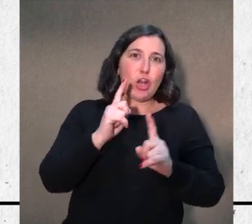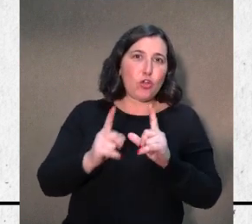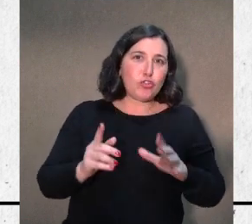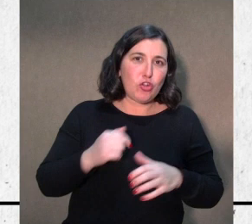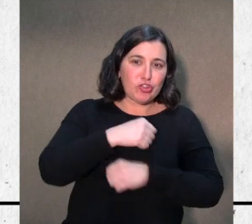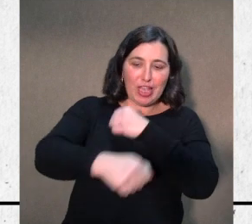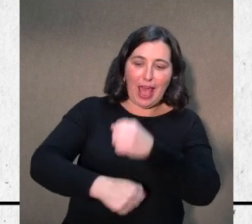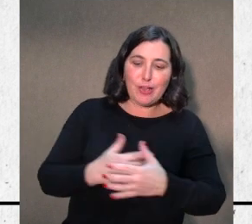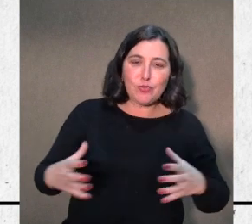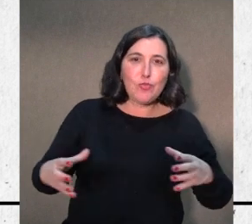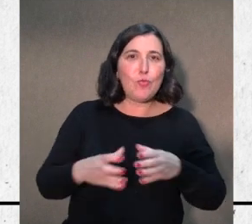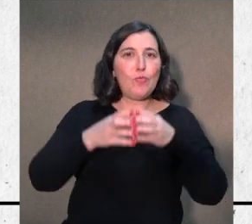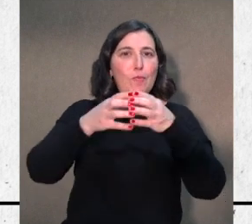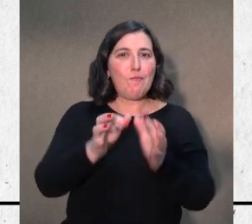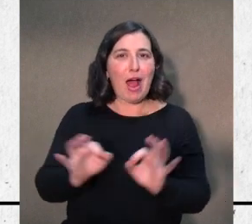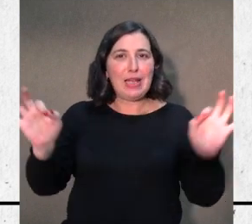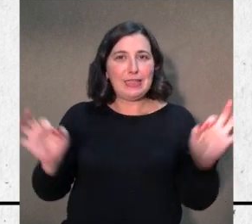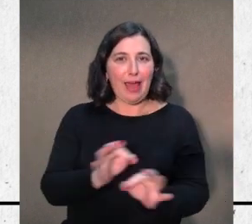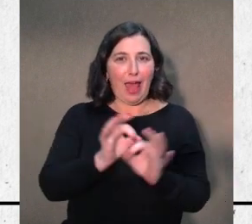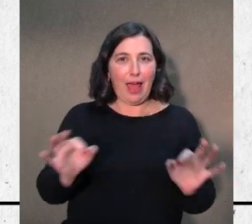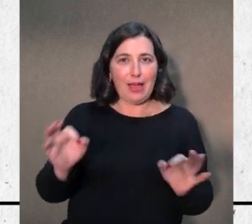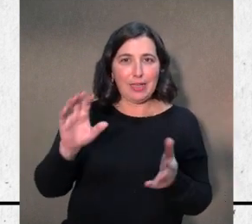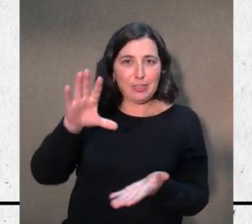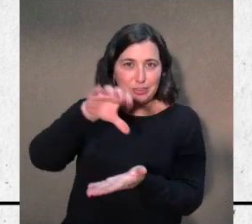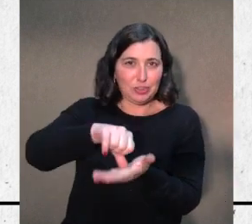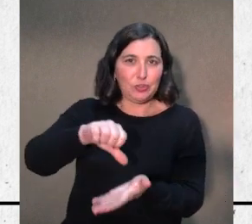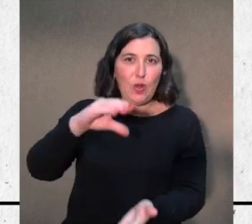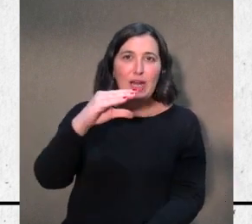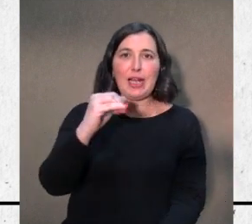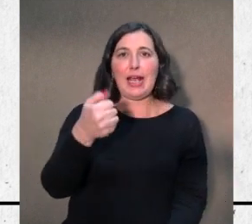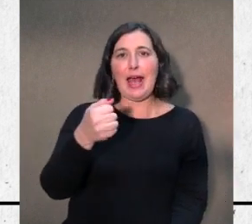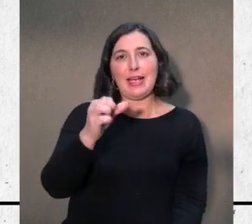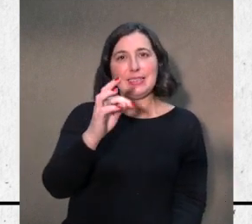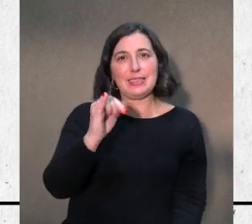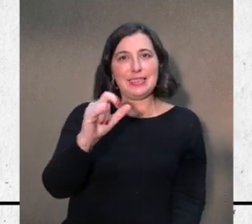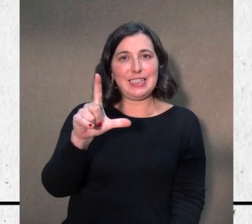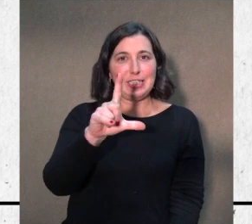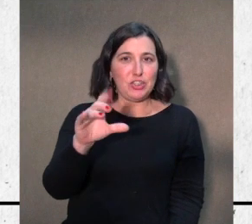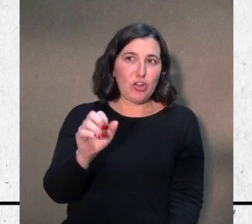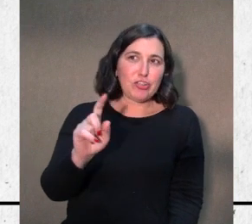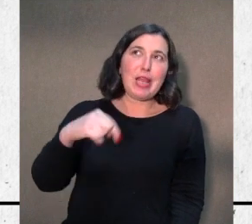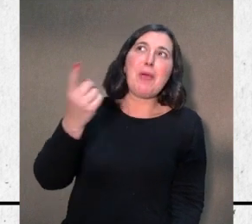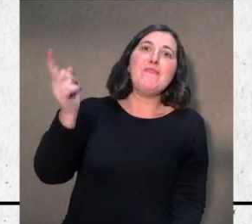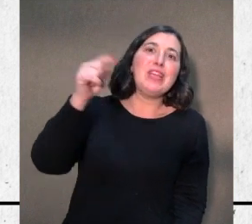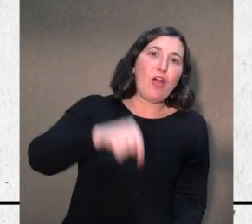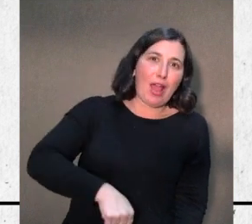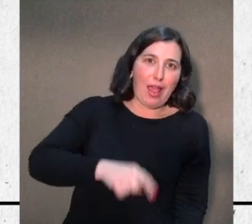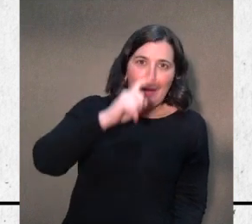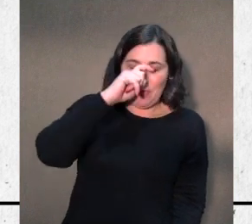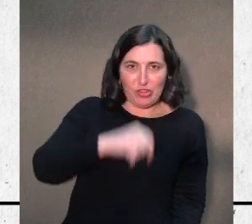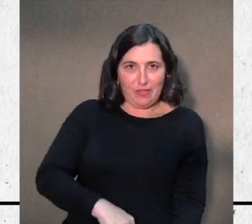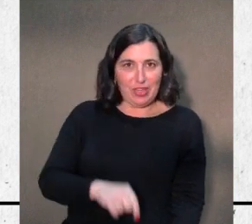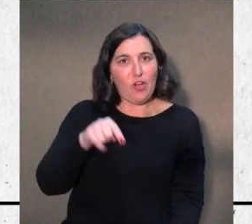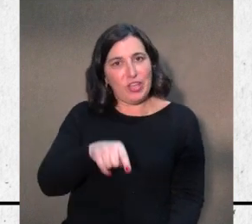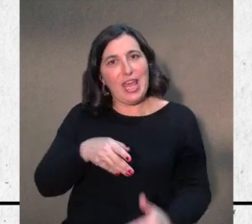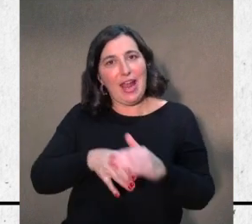él entró a la orquesta del Sodre y esa es la herencia que yo tengo en la orquesta, uh-huh. La de mi padre. Y si bien yo empecé